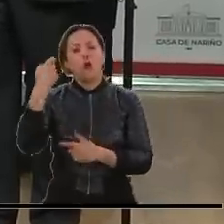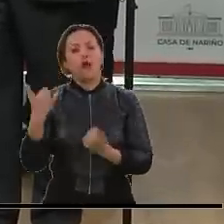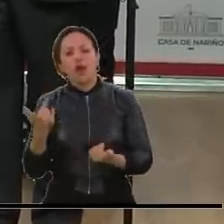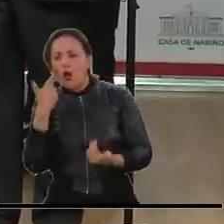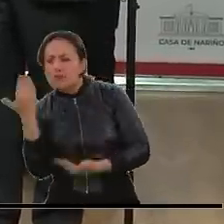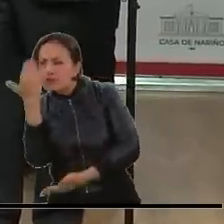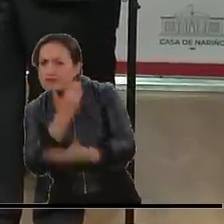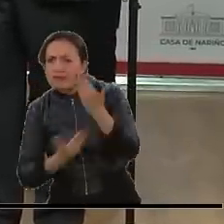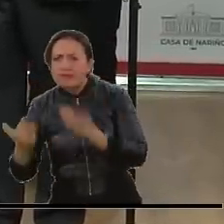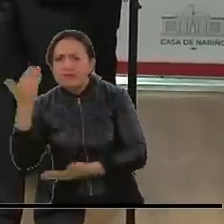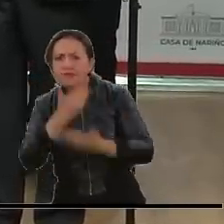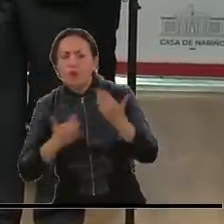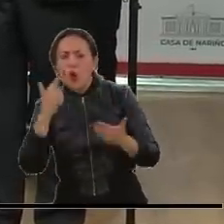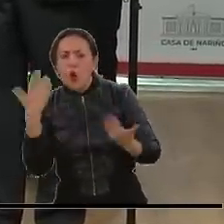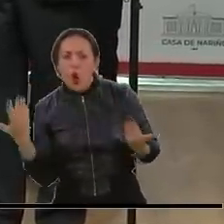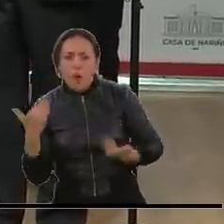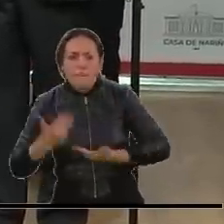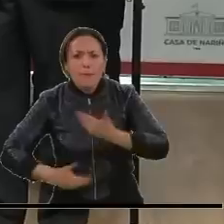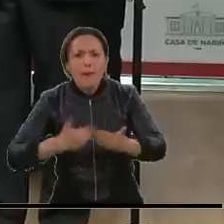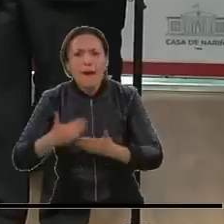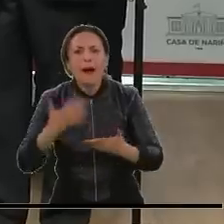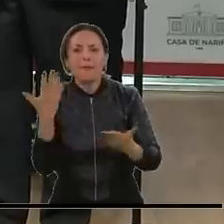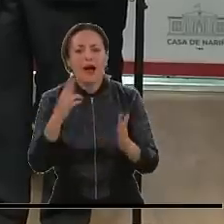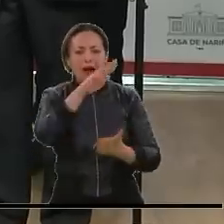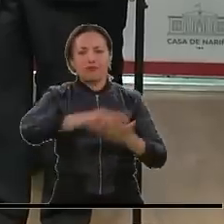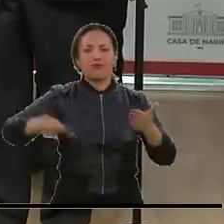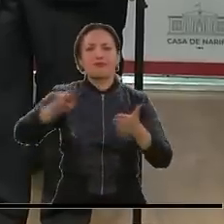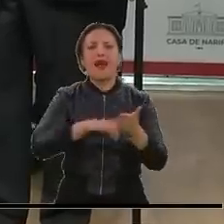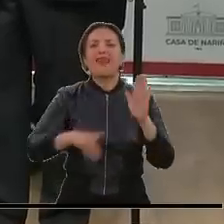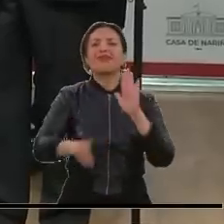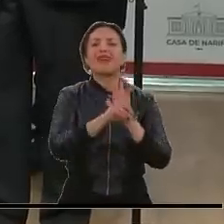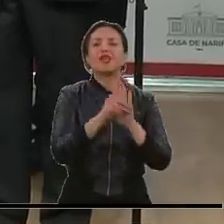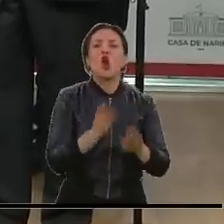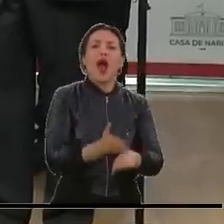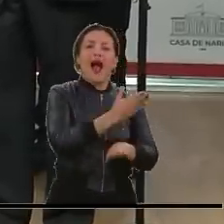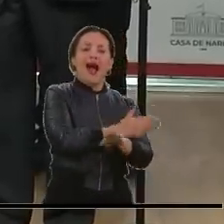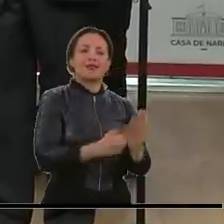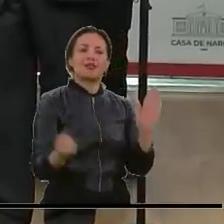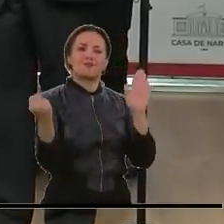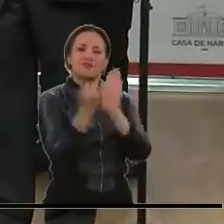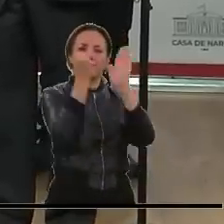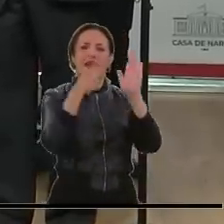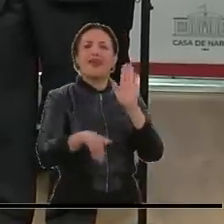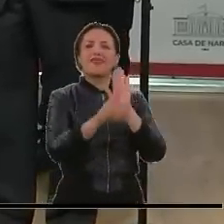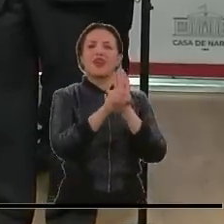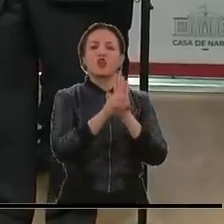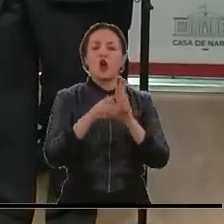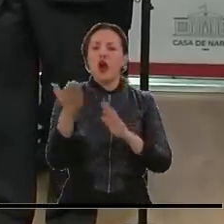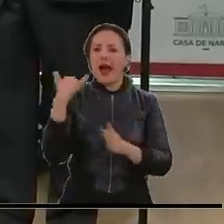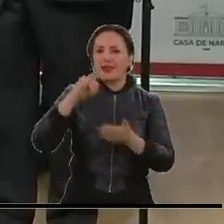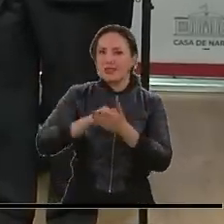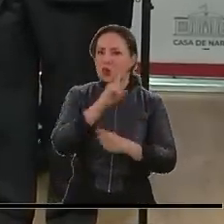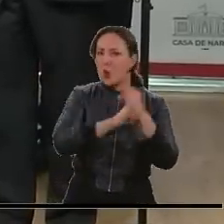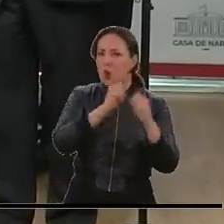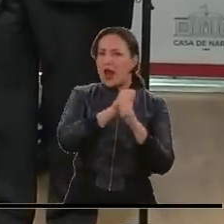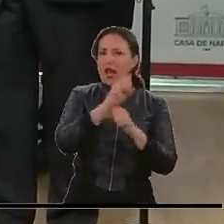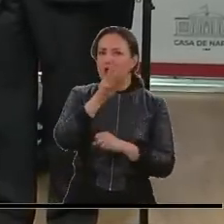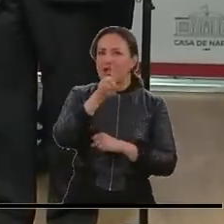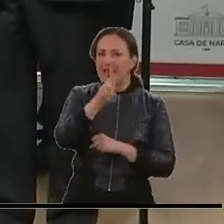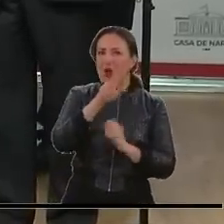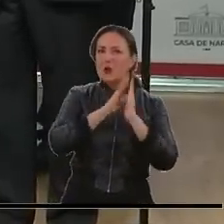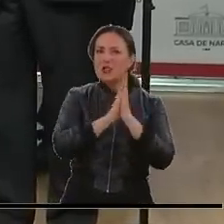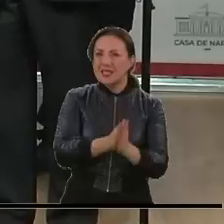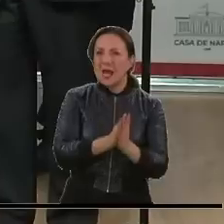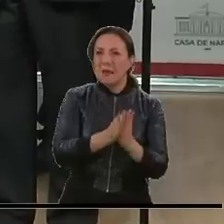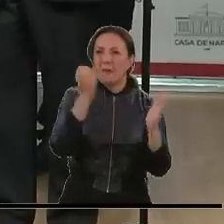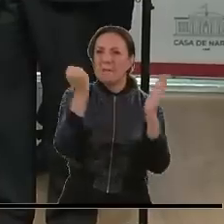mirando los mecanismos para derogar el decreto que se había expedido a finales del año pasado, el 31 de